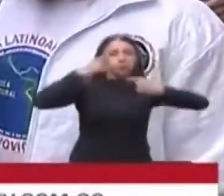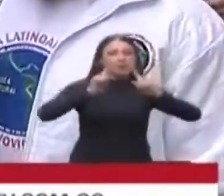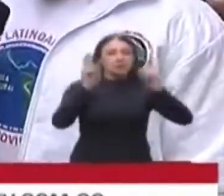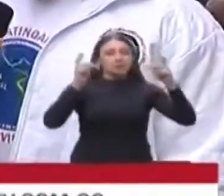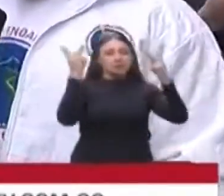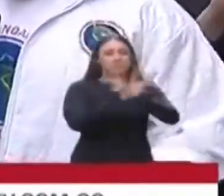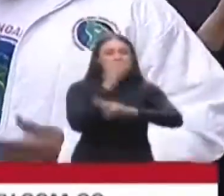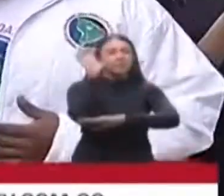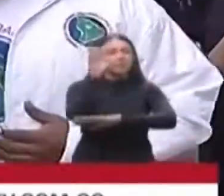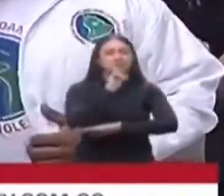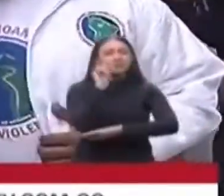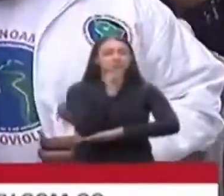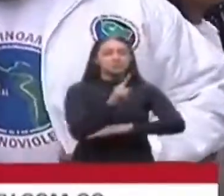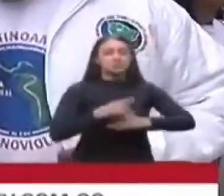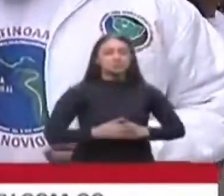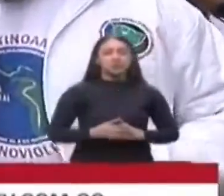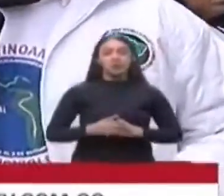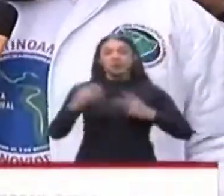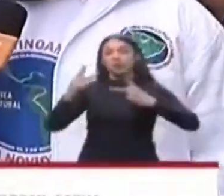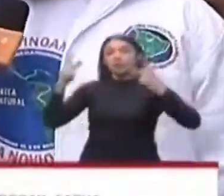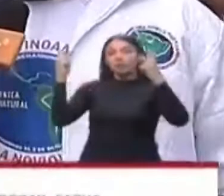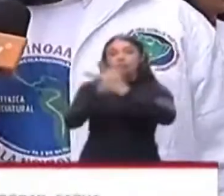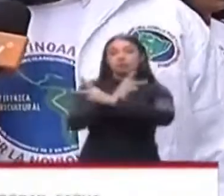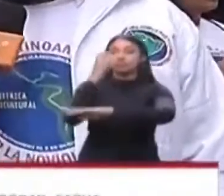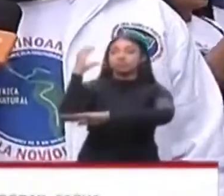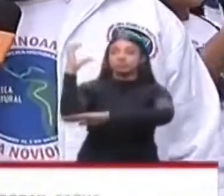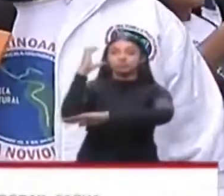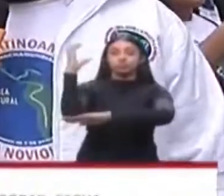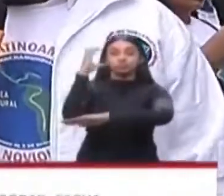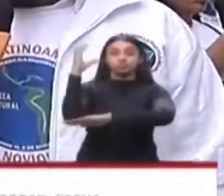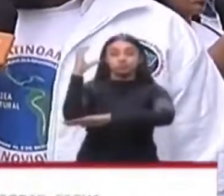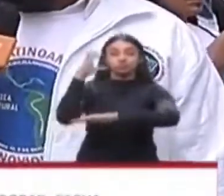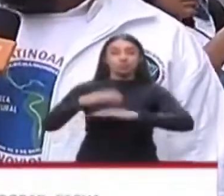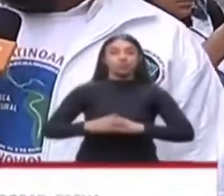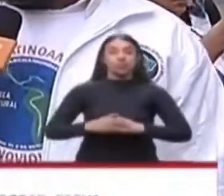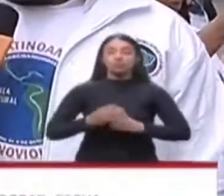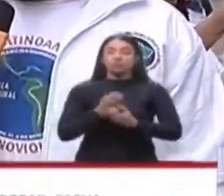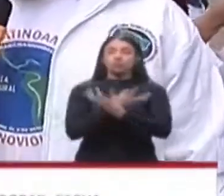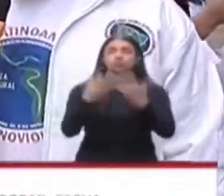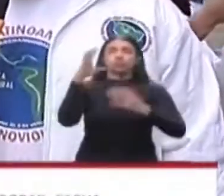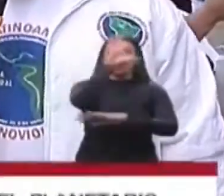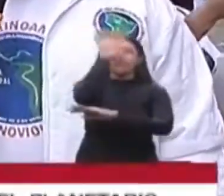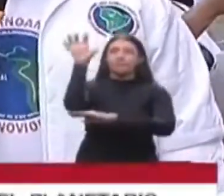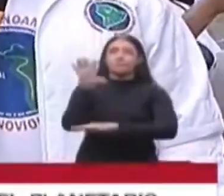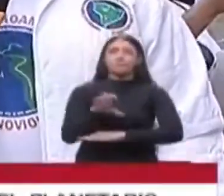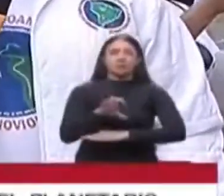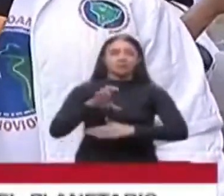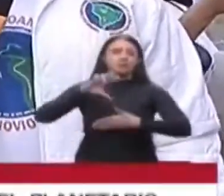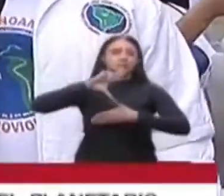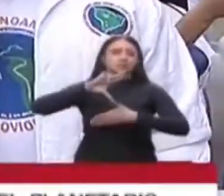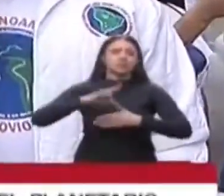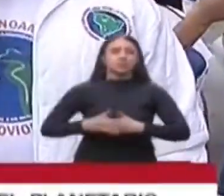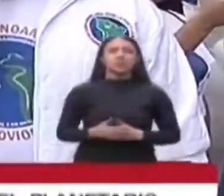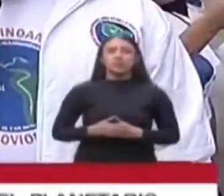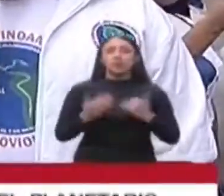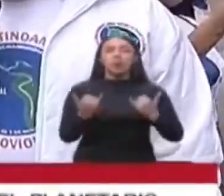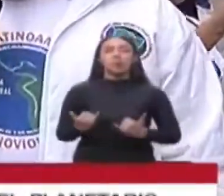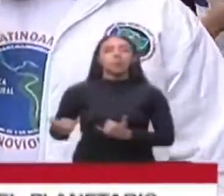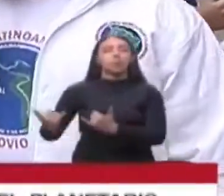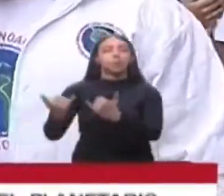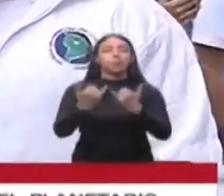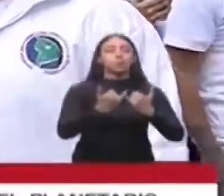actualmente en el país? La violencia en Colombia, como en muchos países de Latinoamérica, tiene